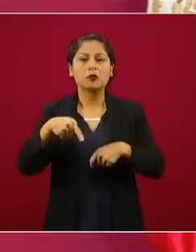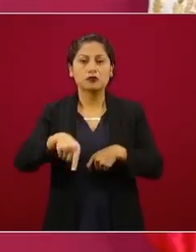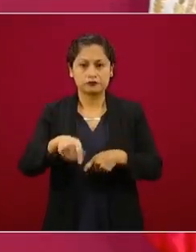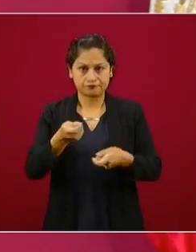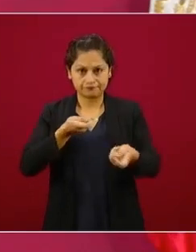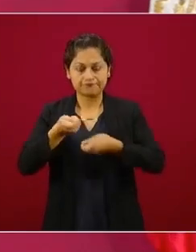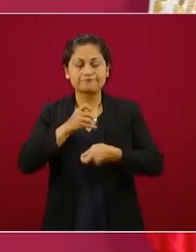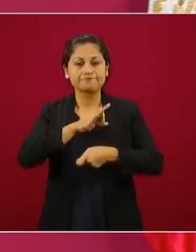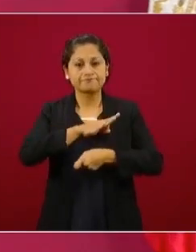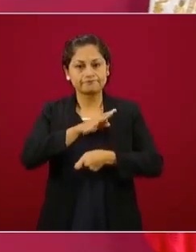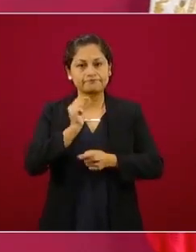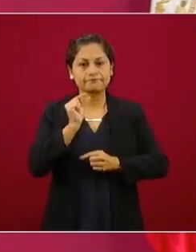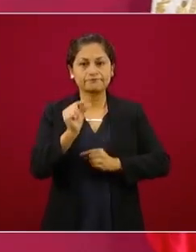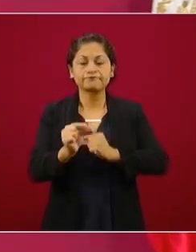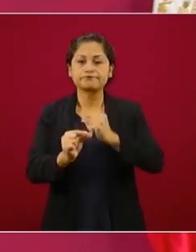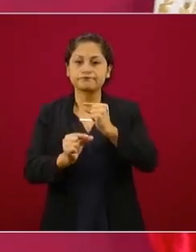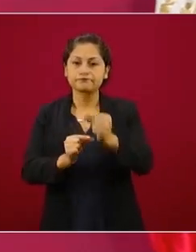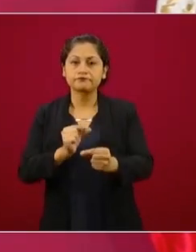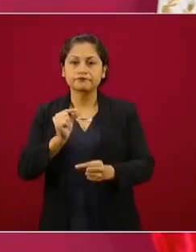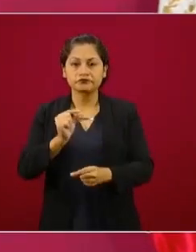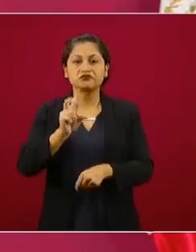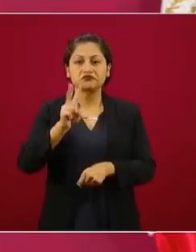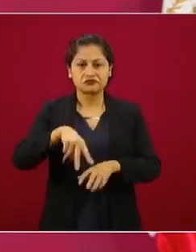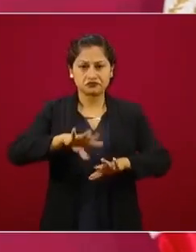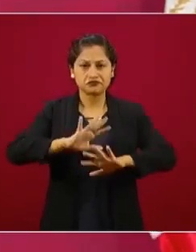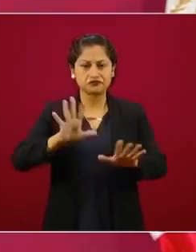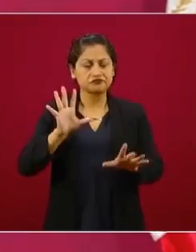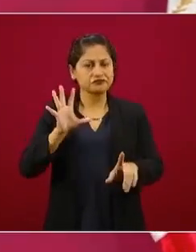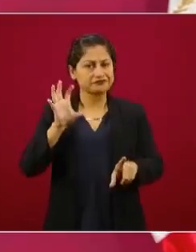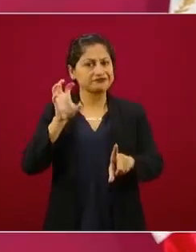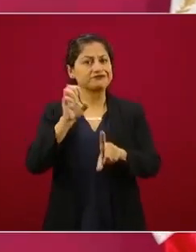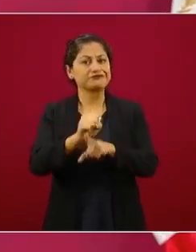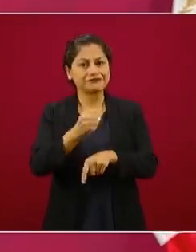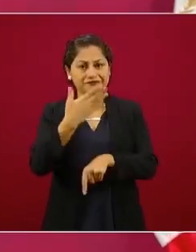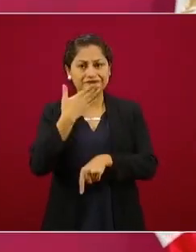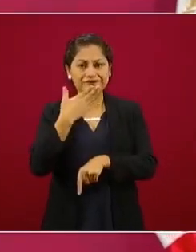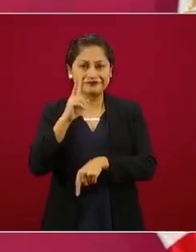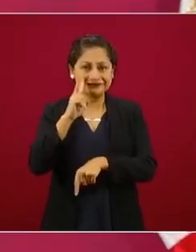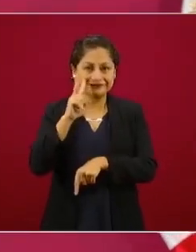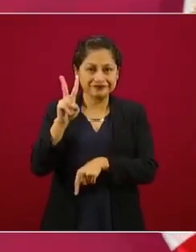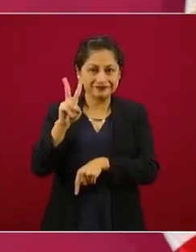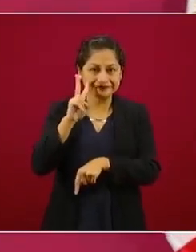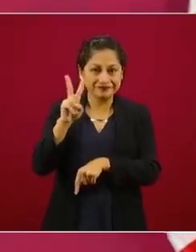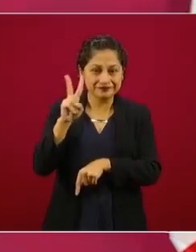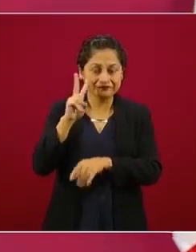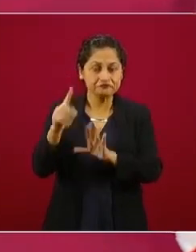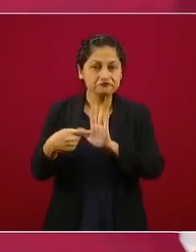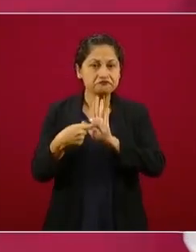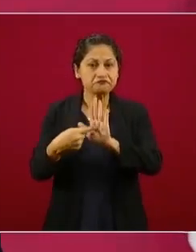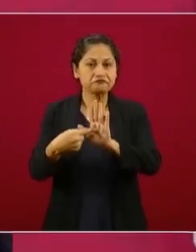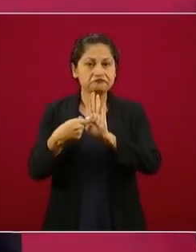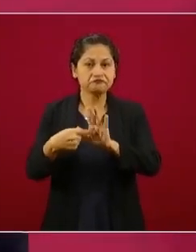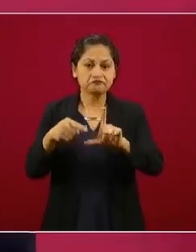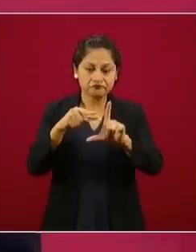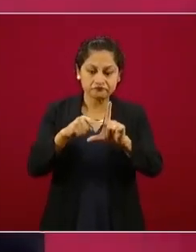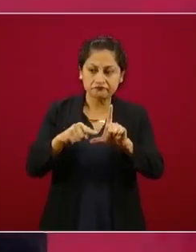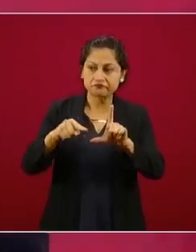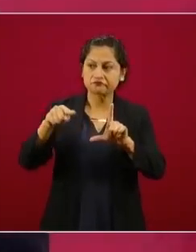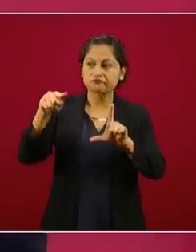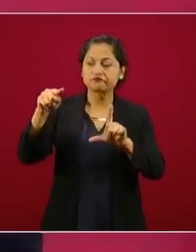como se ha estado observando, aplanar la famosa